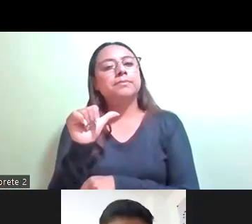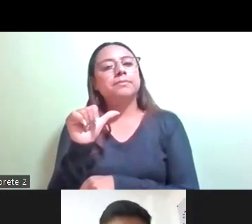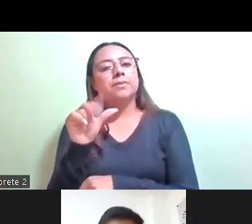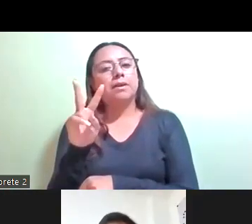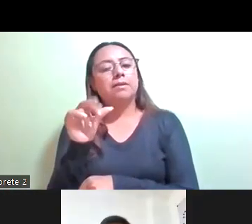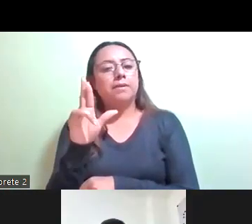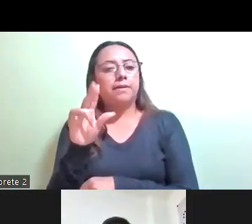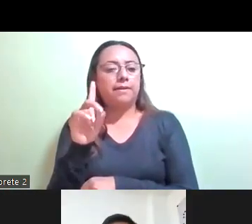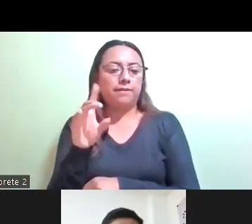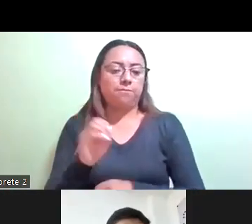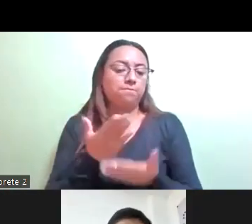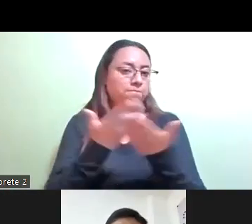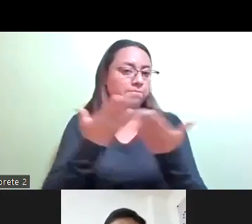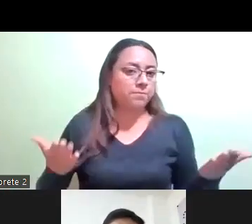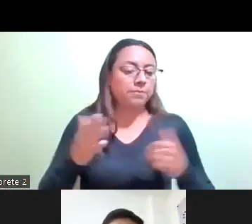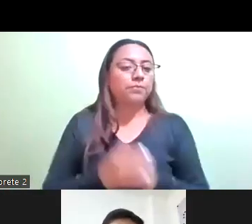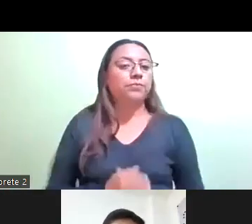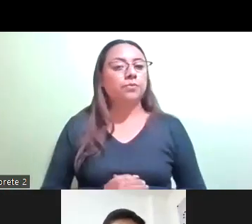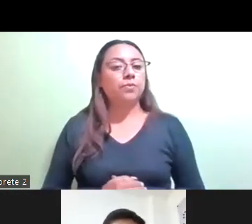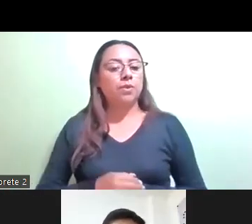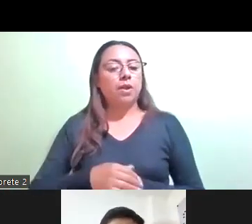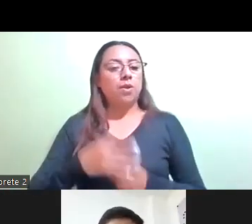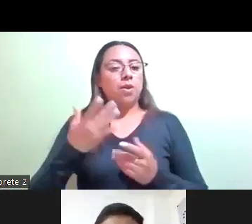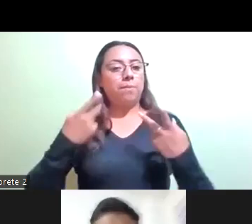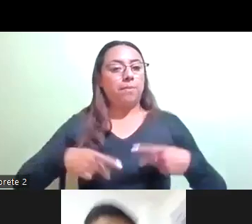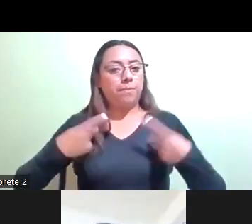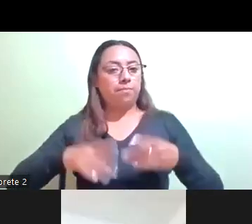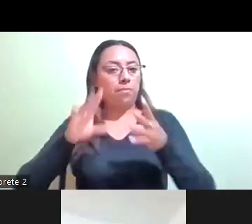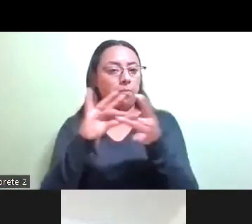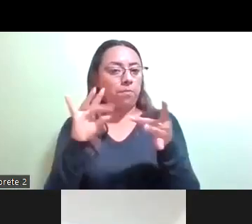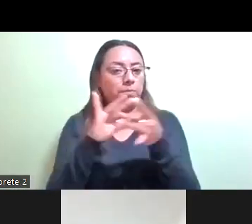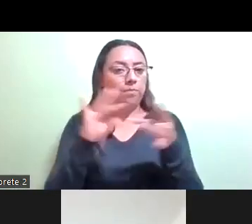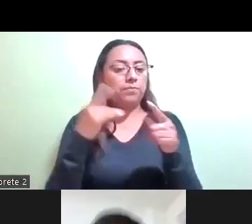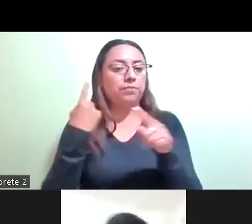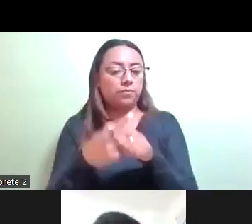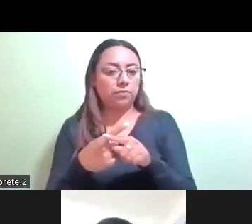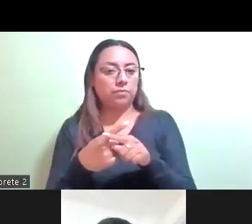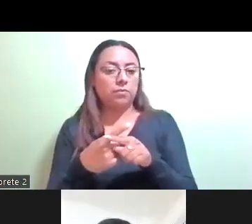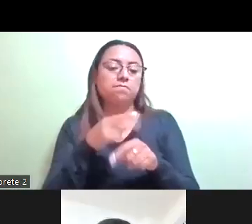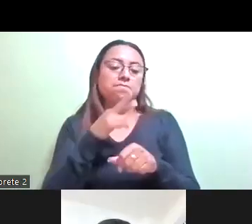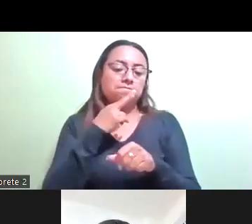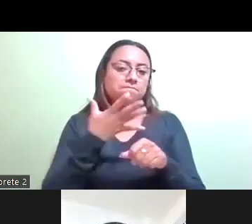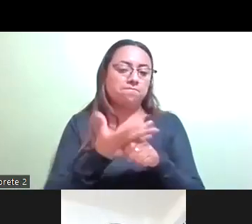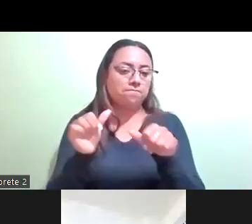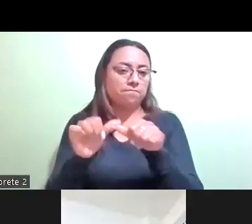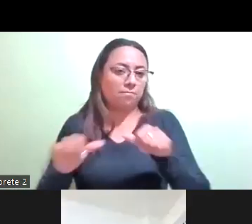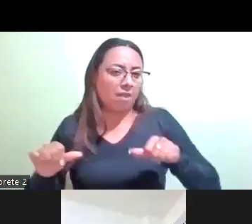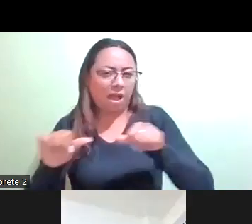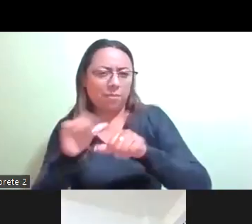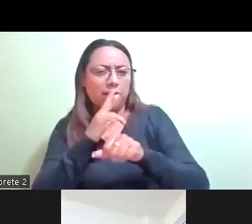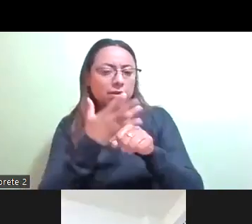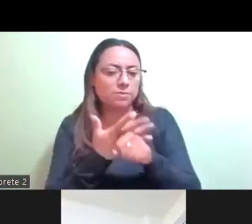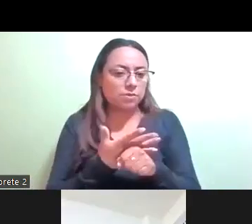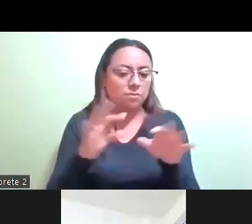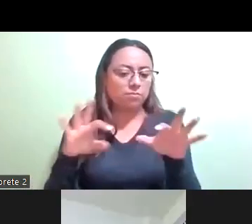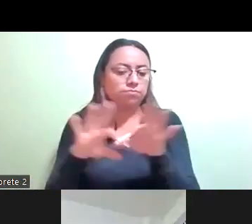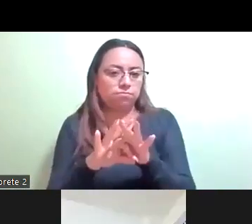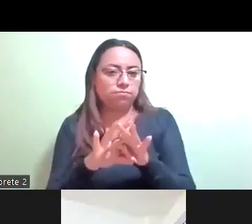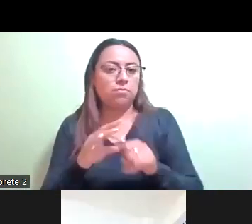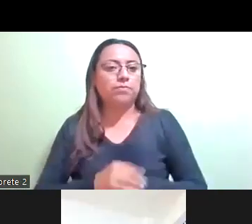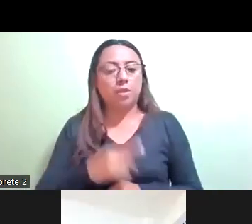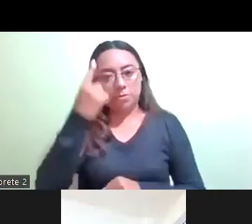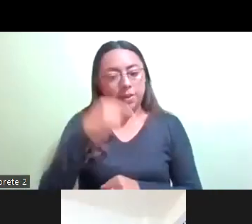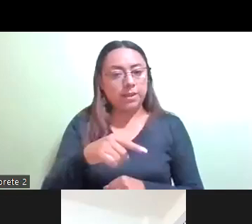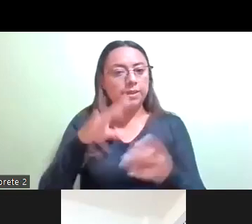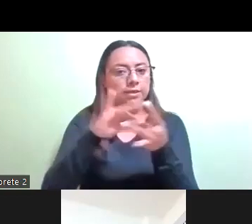concede el uso de la palabra a las personas titulares de las unidades administrativas involucradas en este asunto para que expongan sus argumentos. En